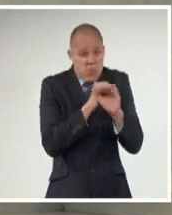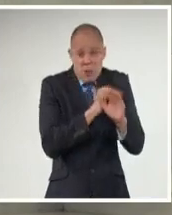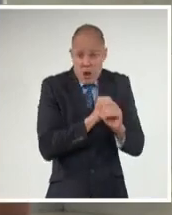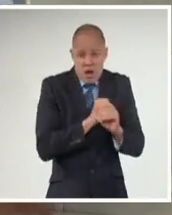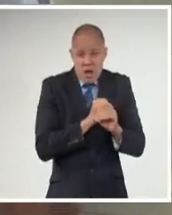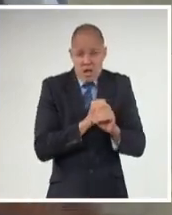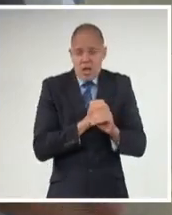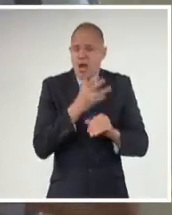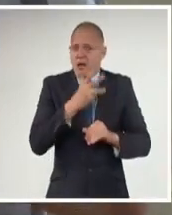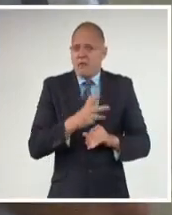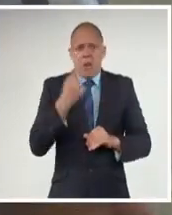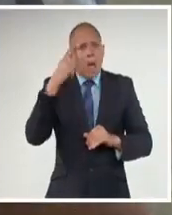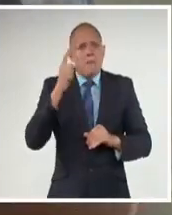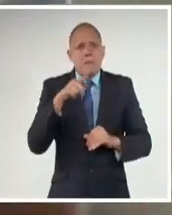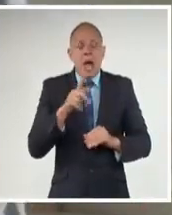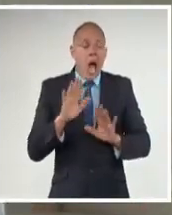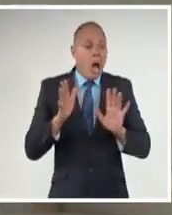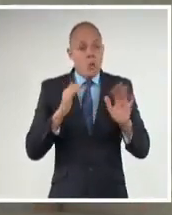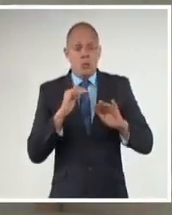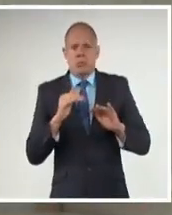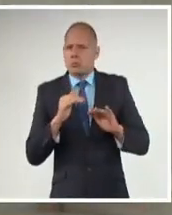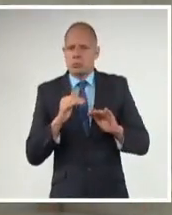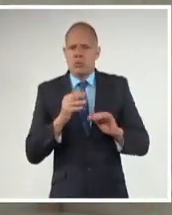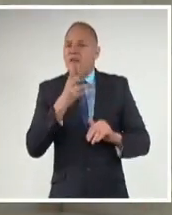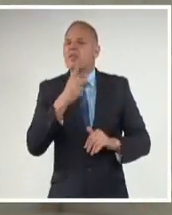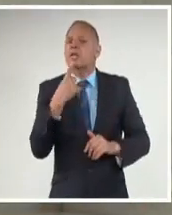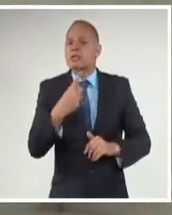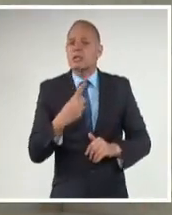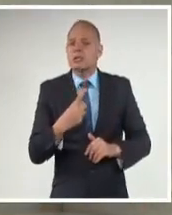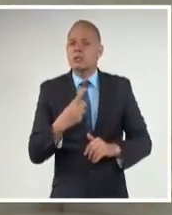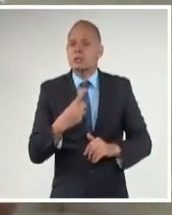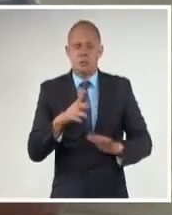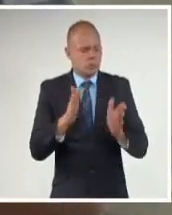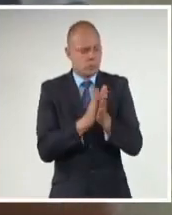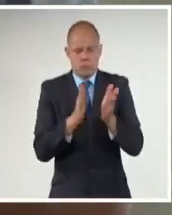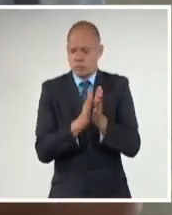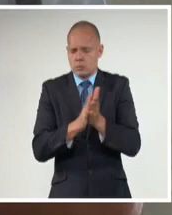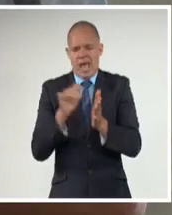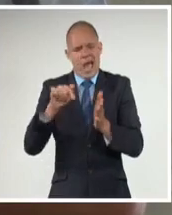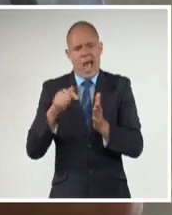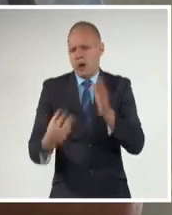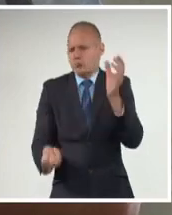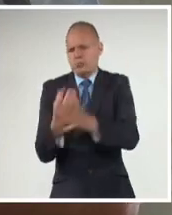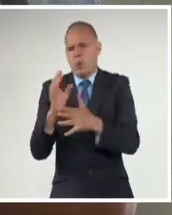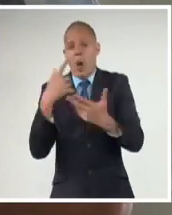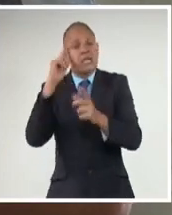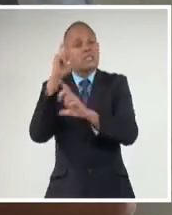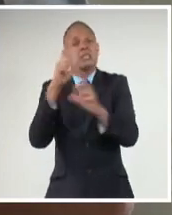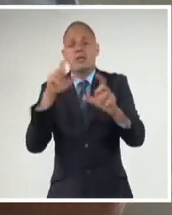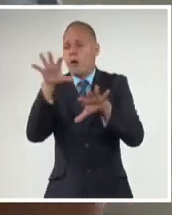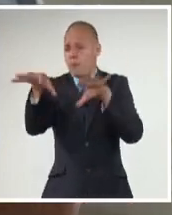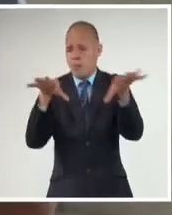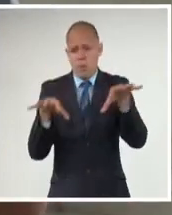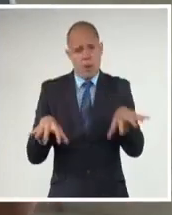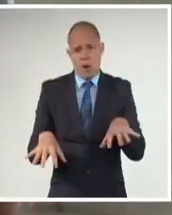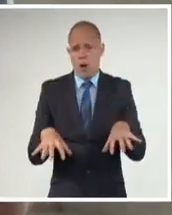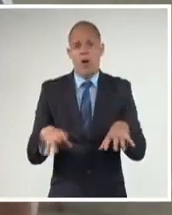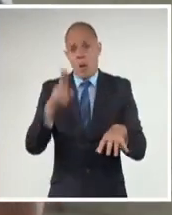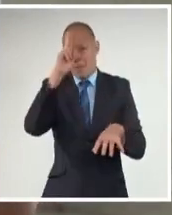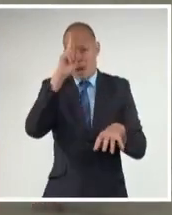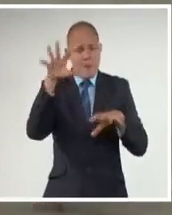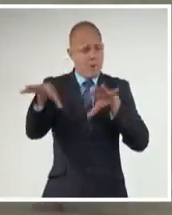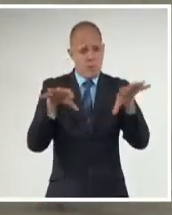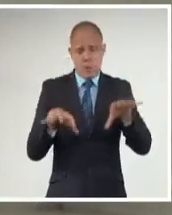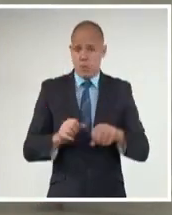si no hubiéramos tenido ese legado de Fidel, hoy no hubiéramos podido enfrentar la pandemia como la hemos podido enfrentar. Como el mundo se ha asombrado de que